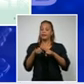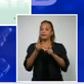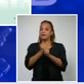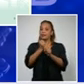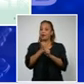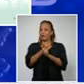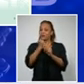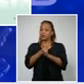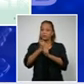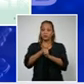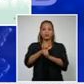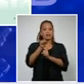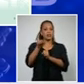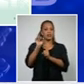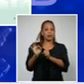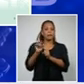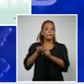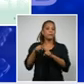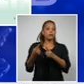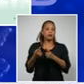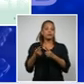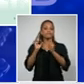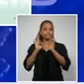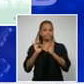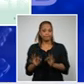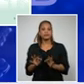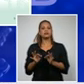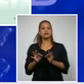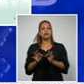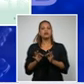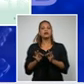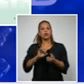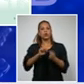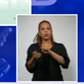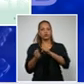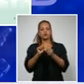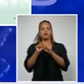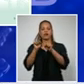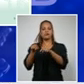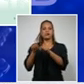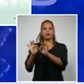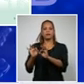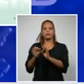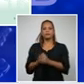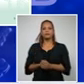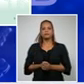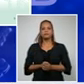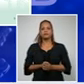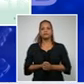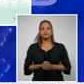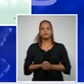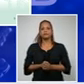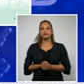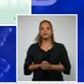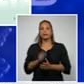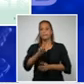intensamente porque realmente ha mantenido el control de la enfermedad. En el caso de Villa